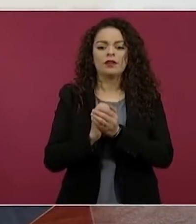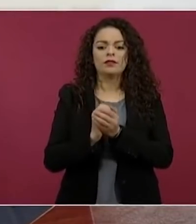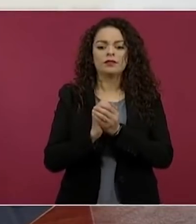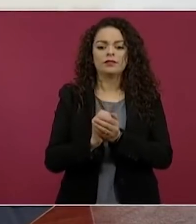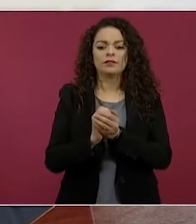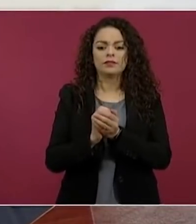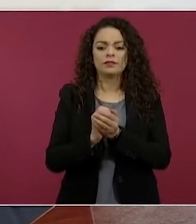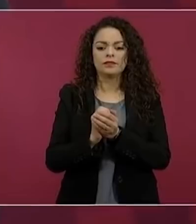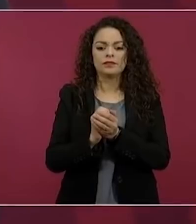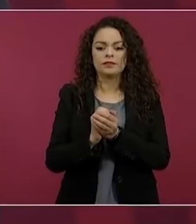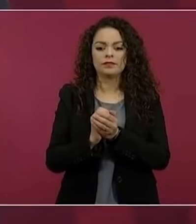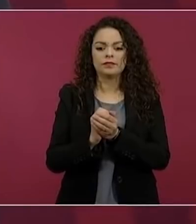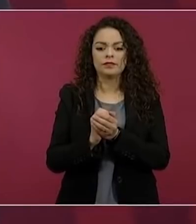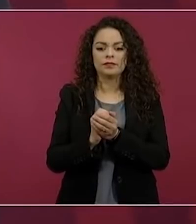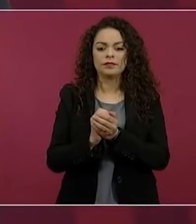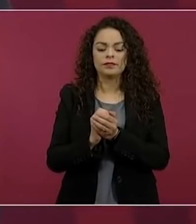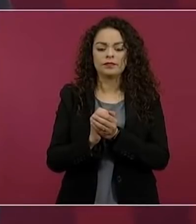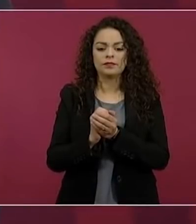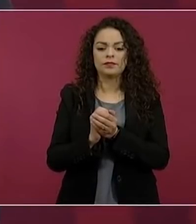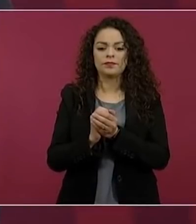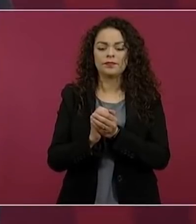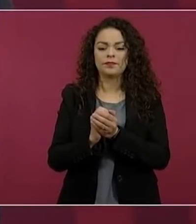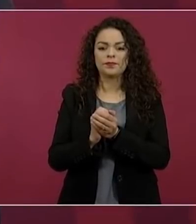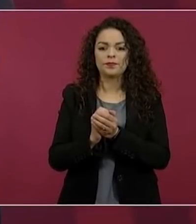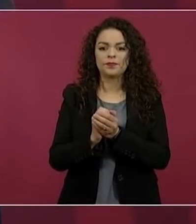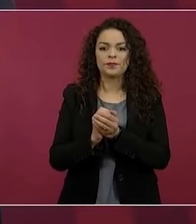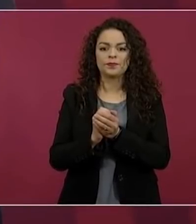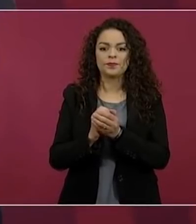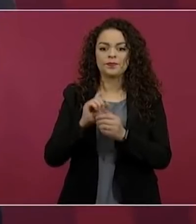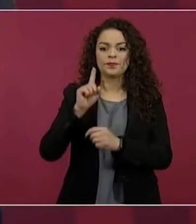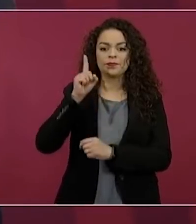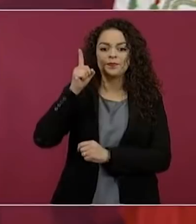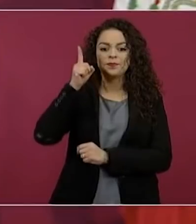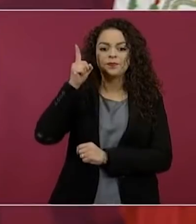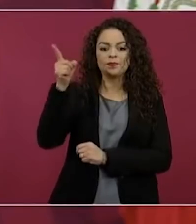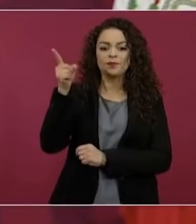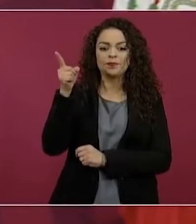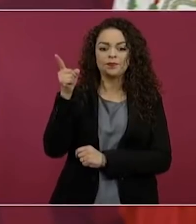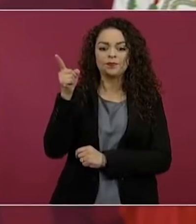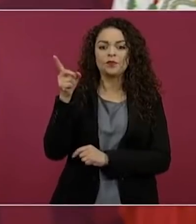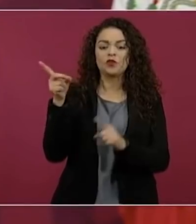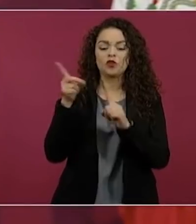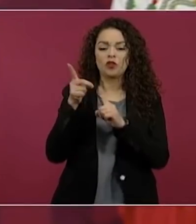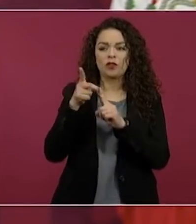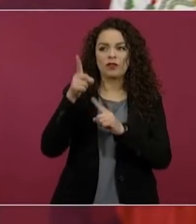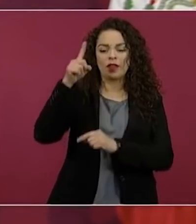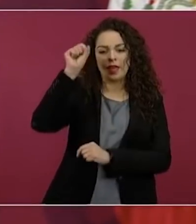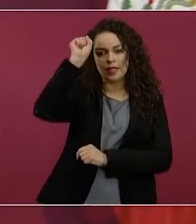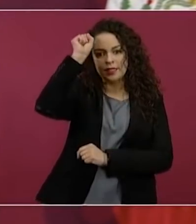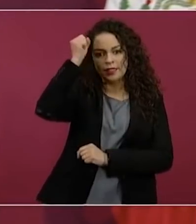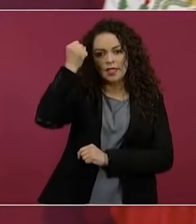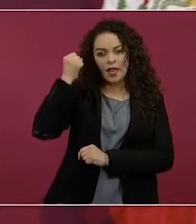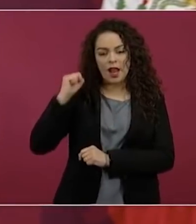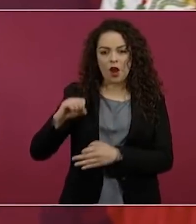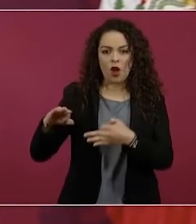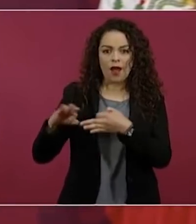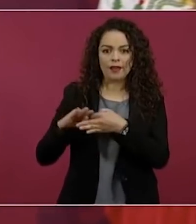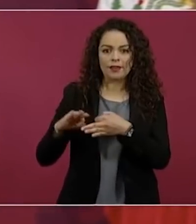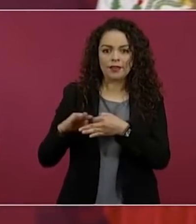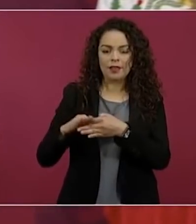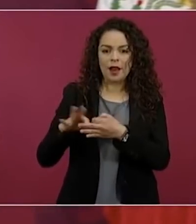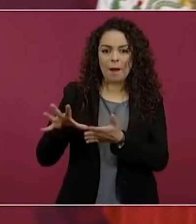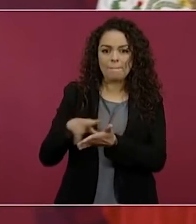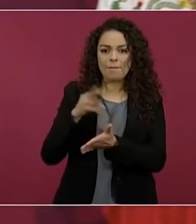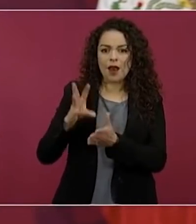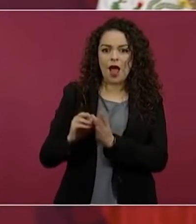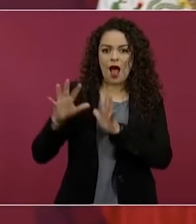allá en la costa de Sinaloa, en la playa, el terreno que